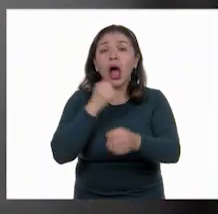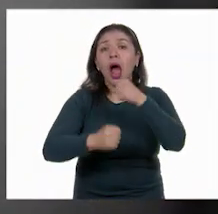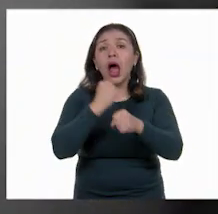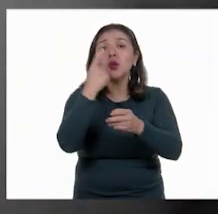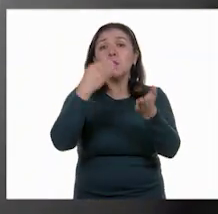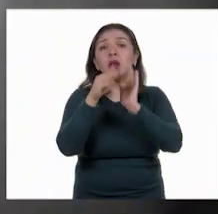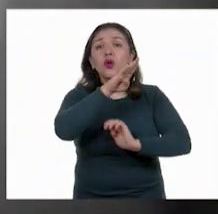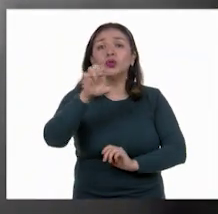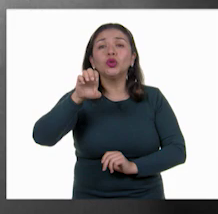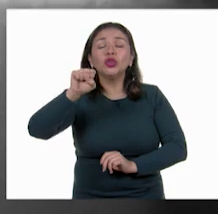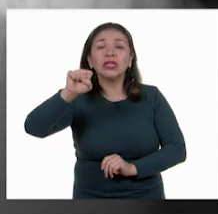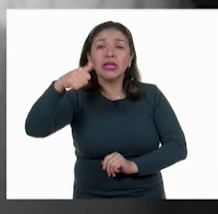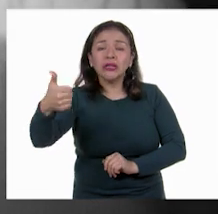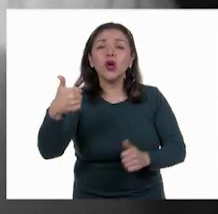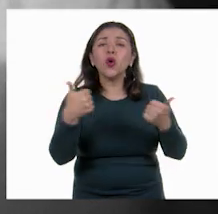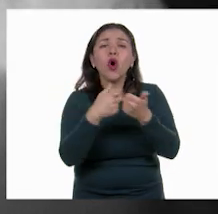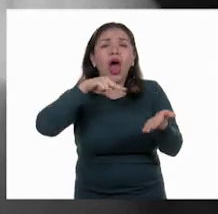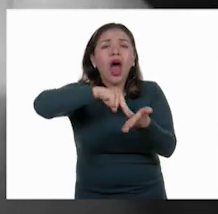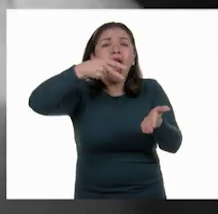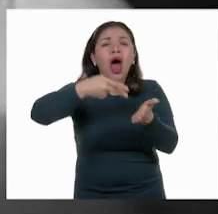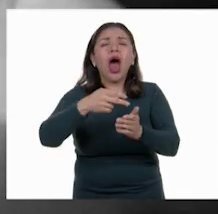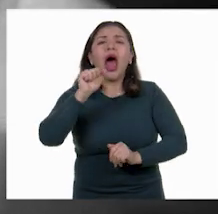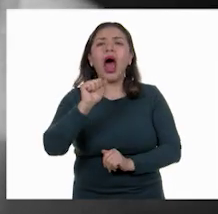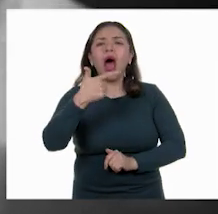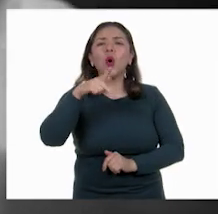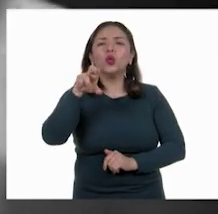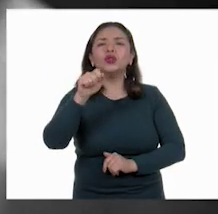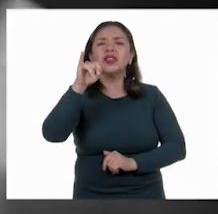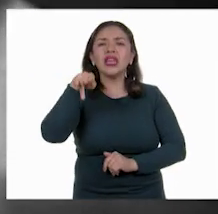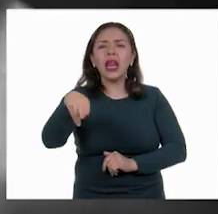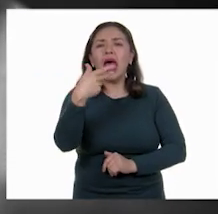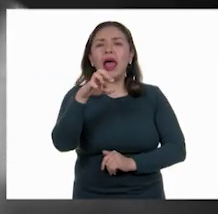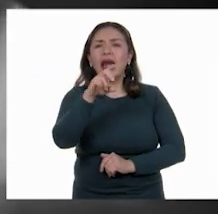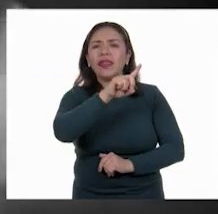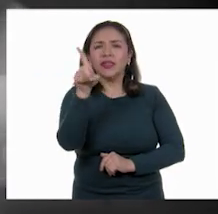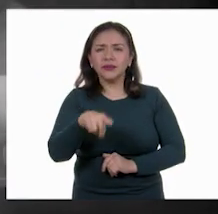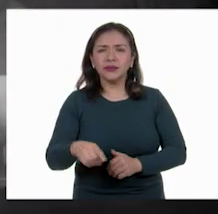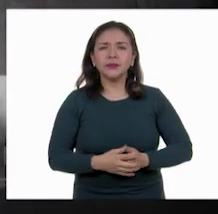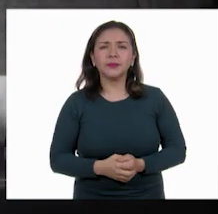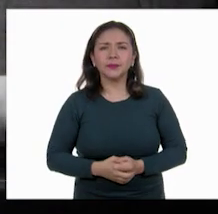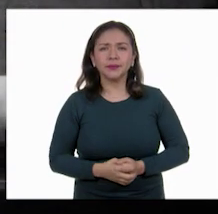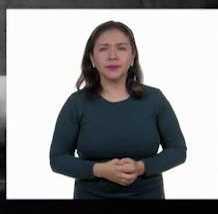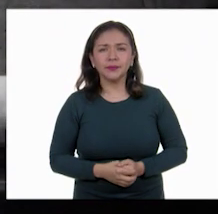el arquitecto Agustín Hernández, hermano de Amalia Hernández.